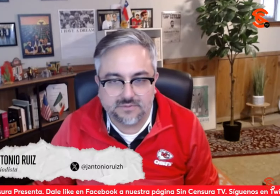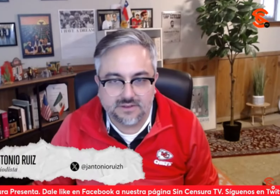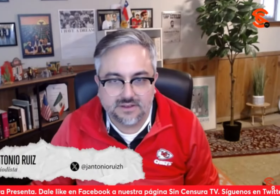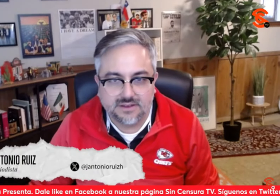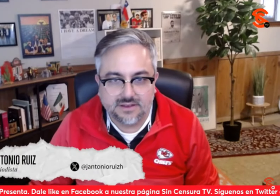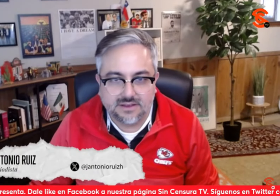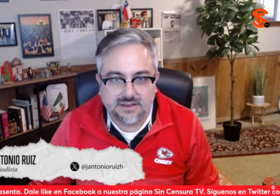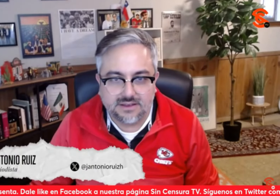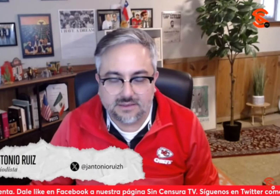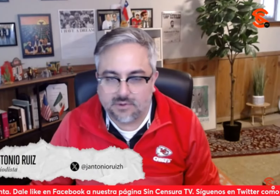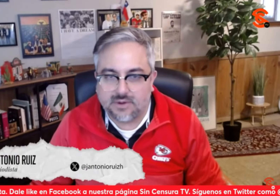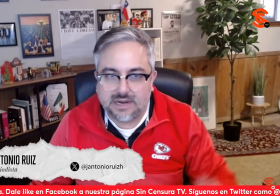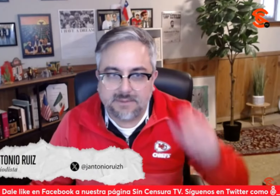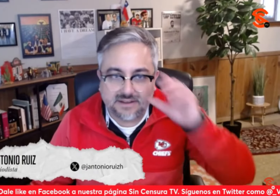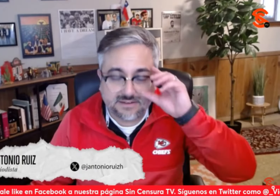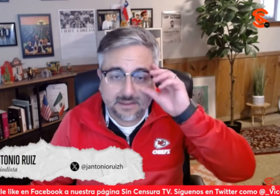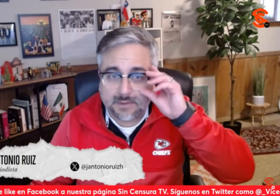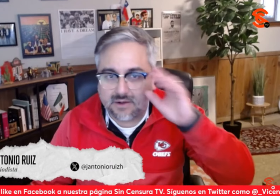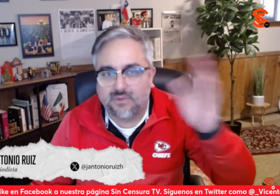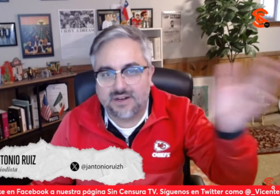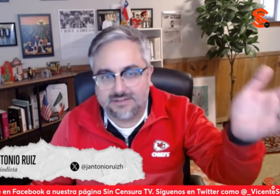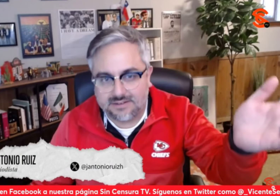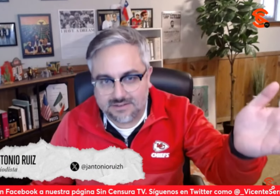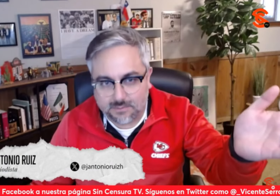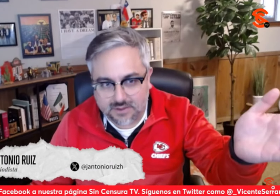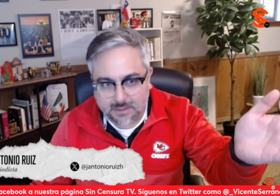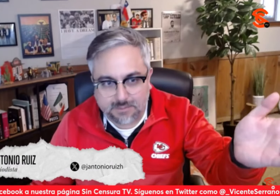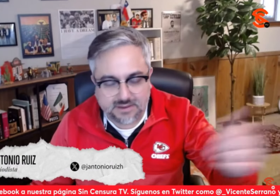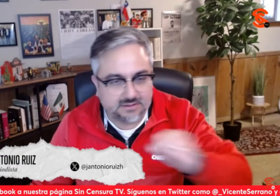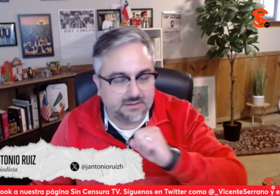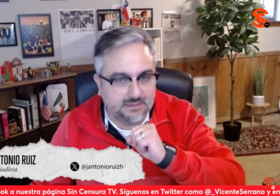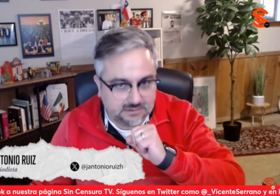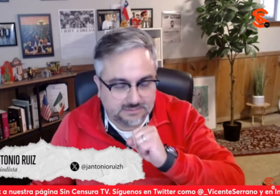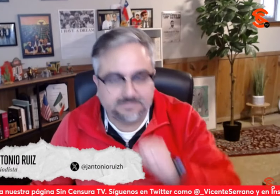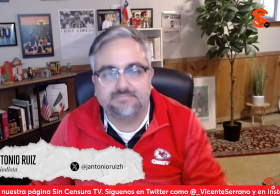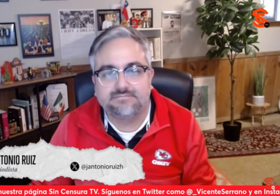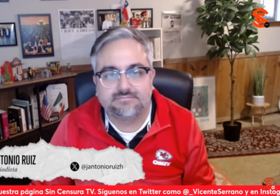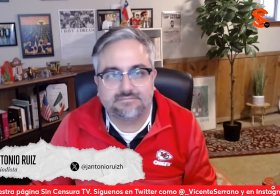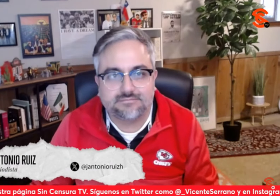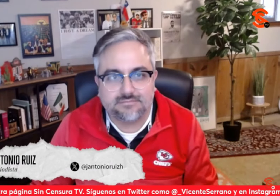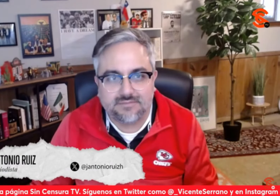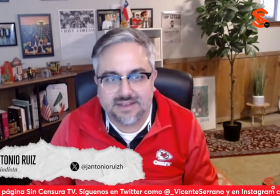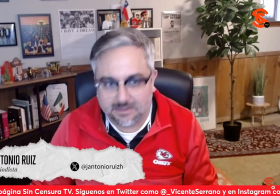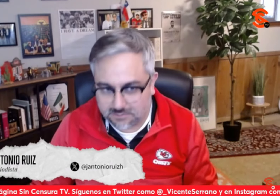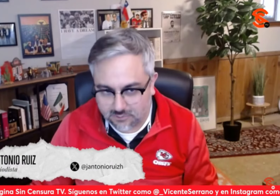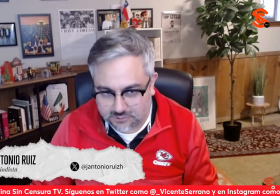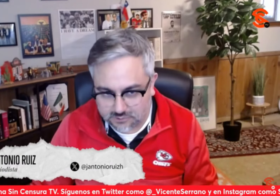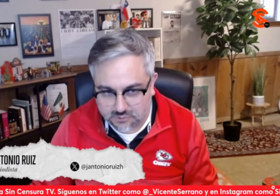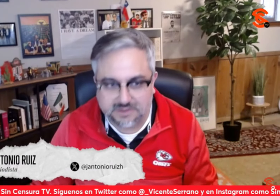movimiento. Y bueno, ¿qué le parece que para contrarrestar ese tipo de campañas, le ofrezco disculpas?